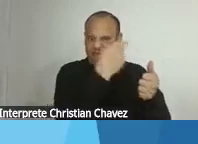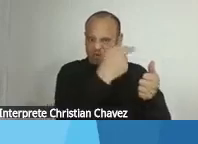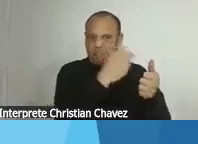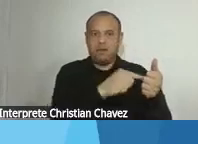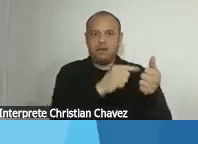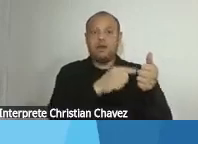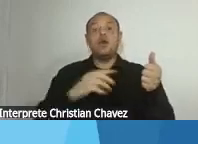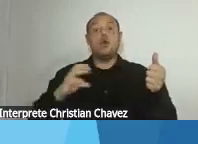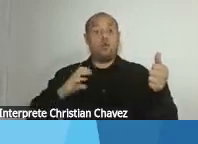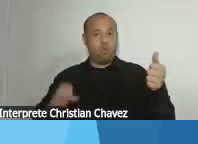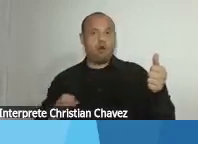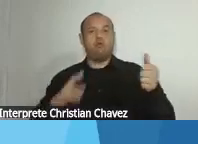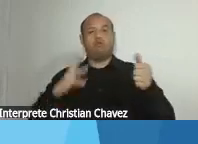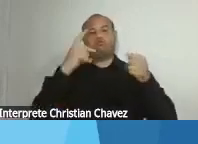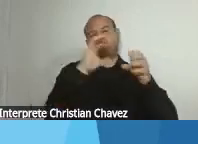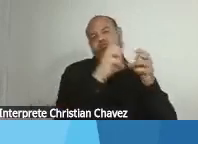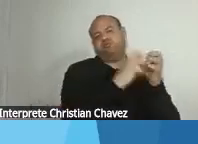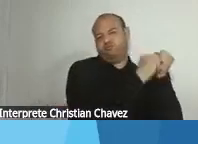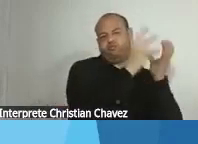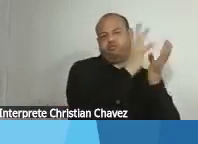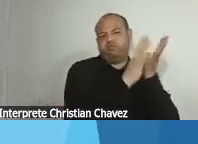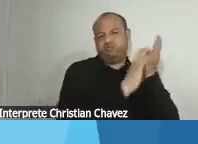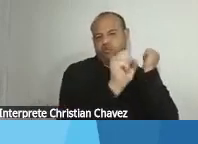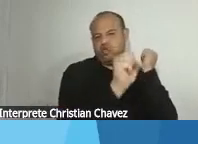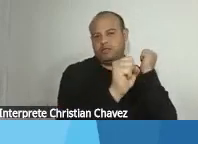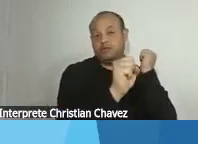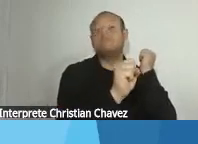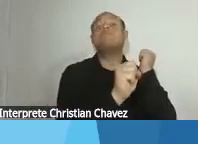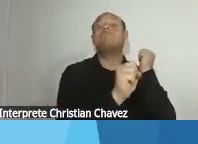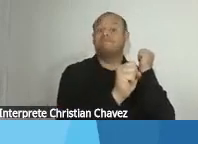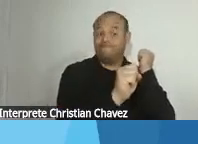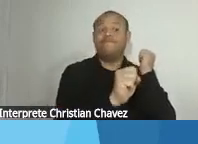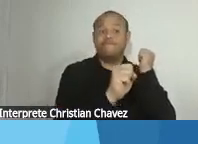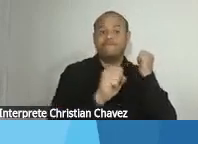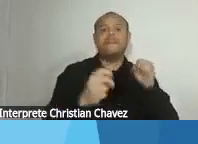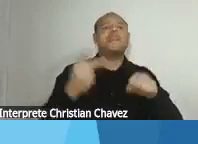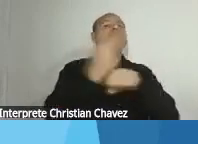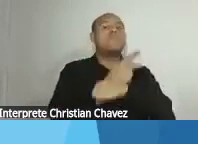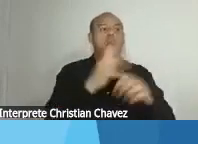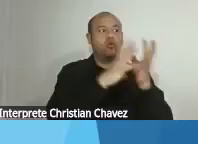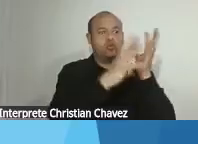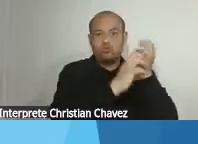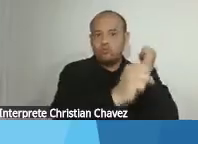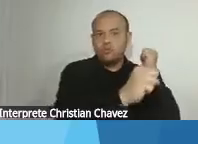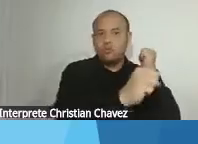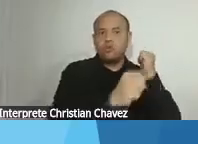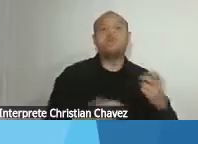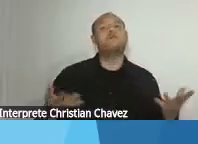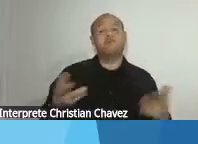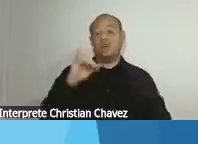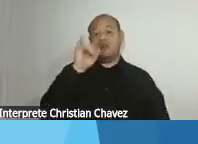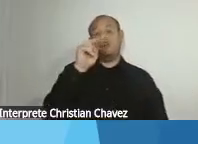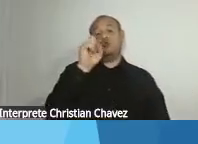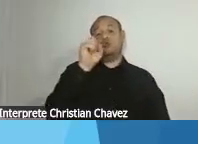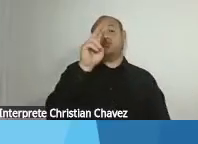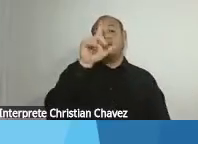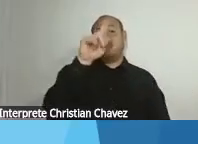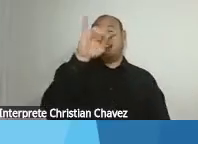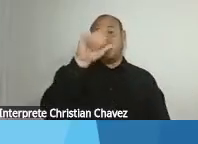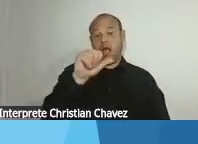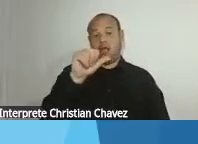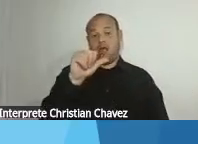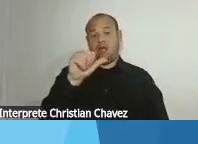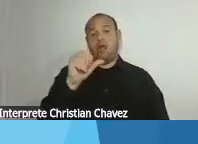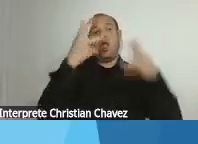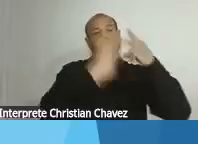destruye las células beta. Entonces, si hay destrucción de las células beta, ¿qué va a pasar? Pues no va a haber producción de insulina, ¿sí? Por eso es que